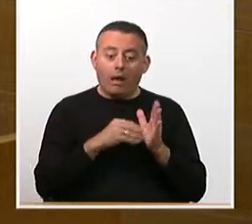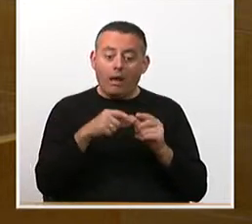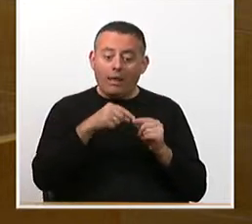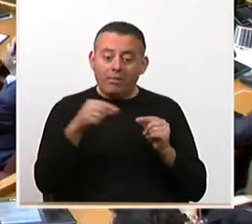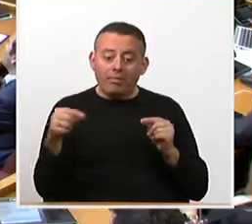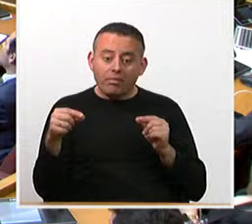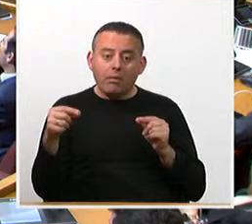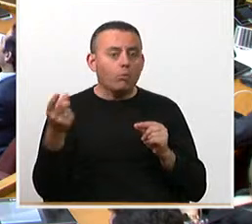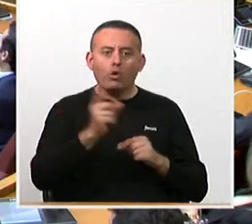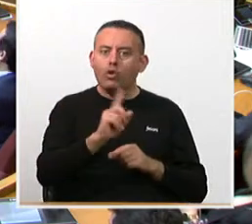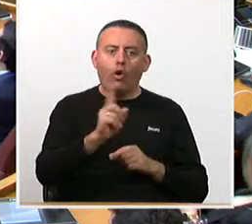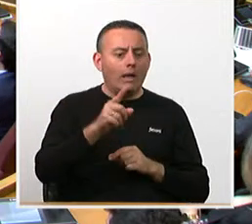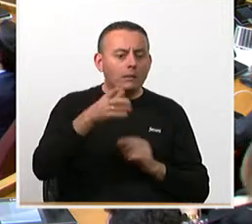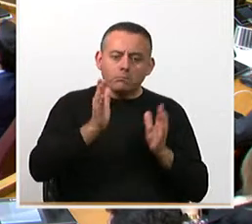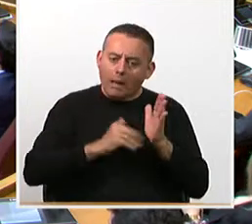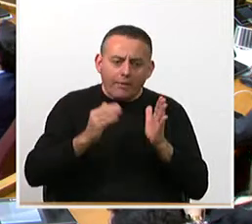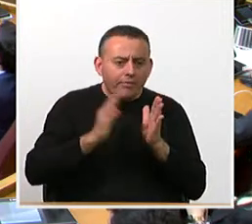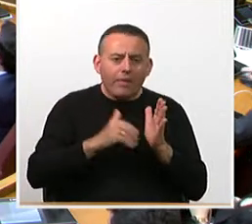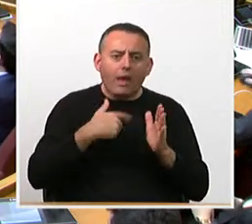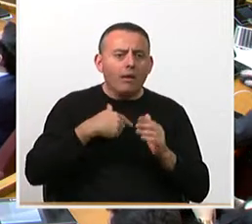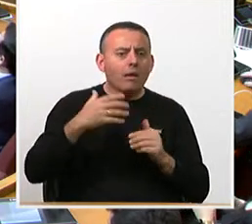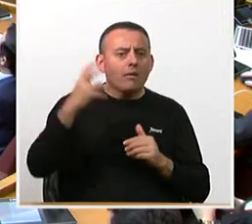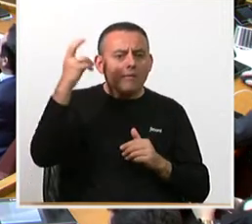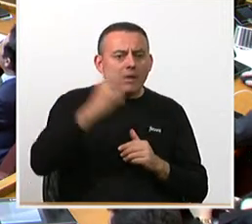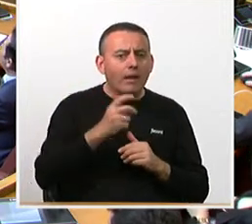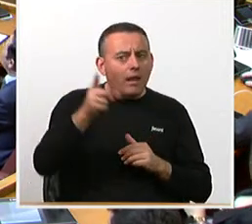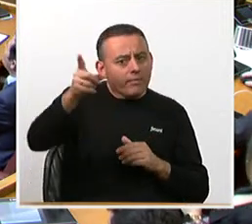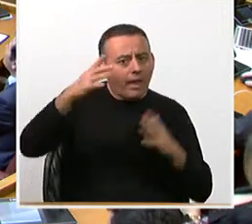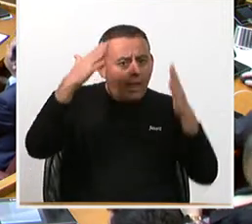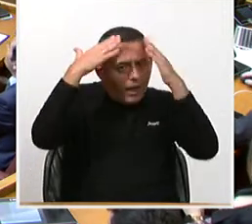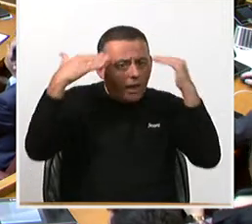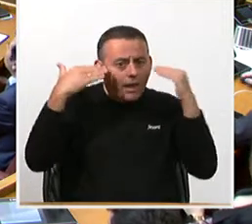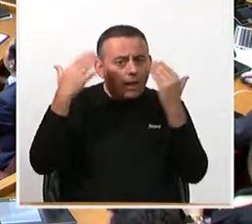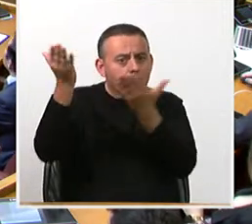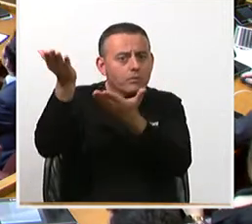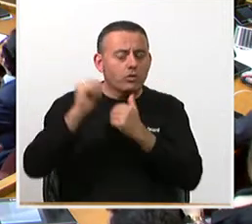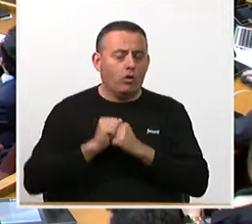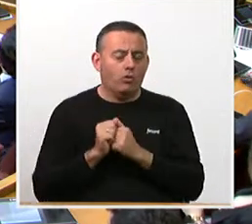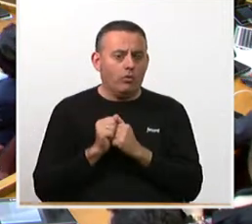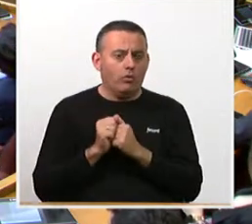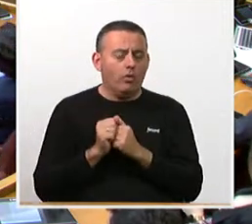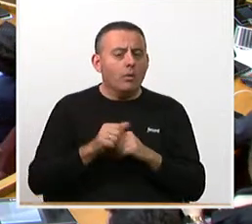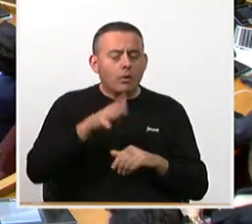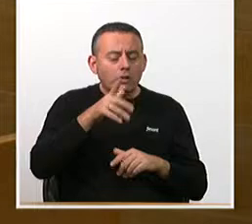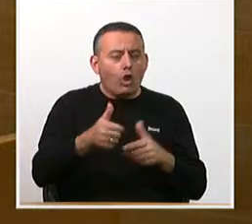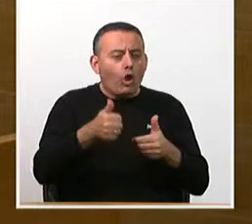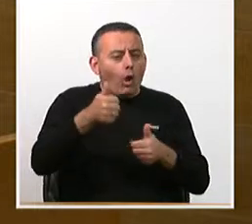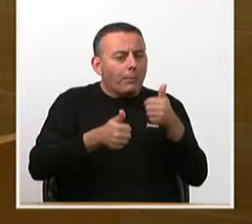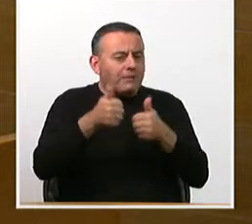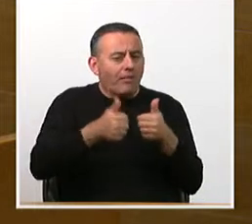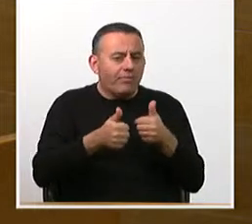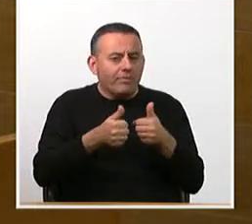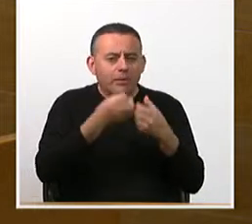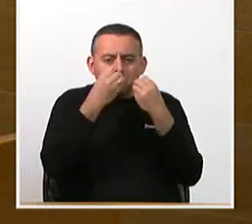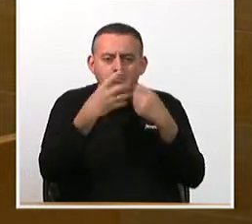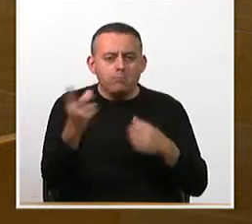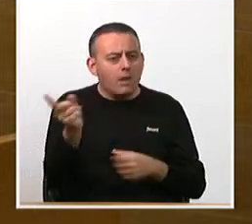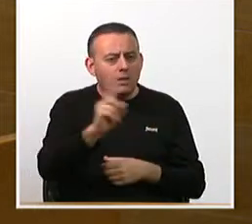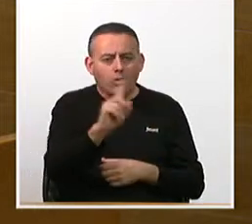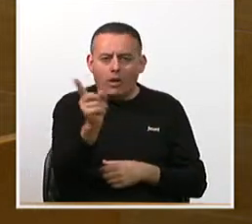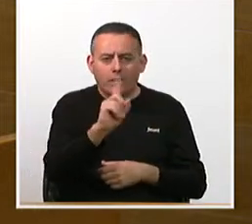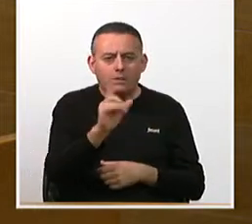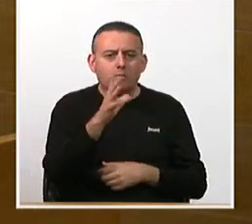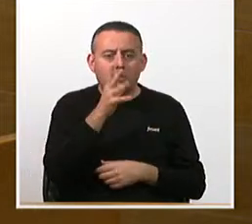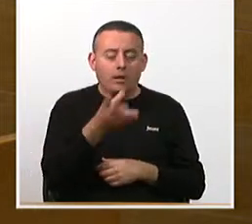valenci y valci es una compet que a